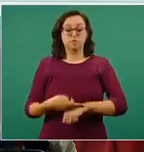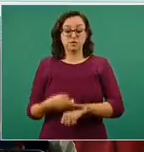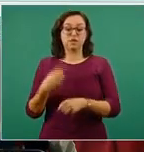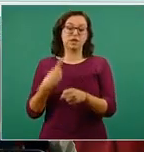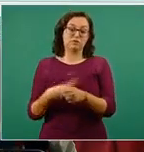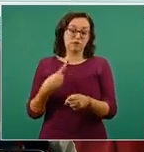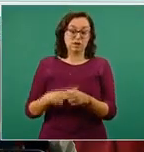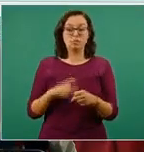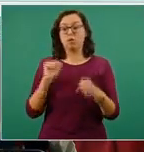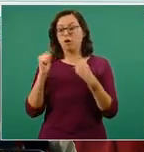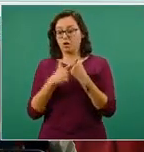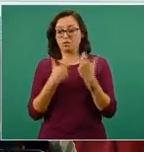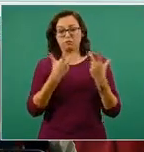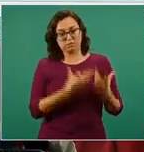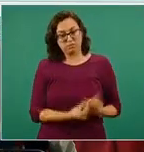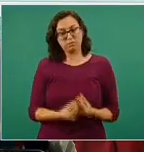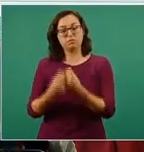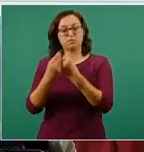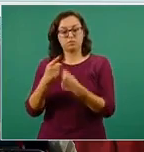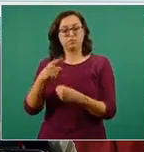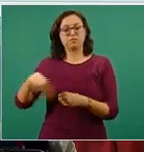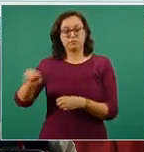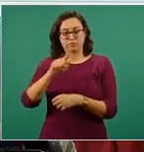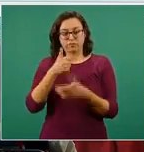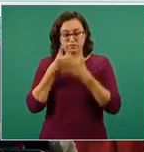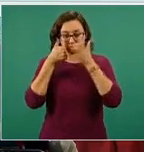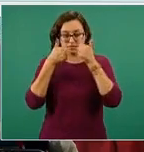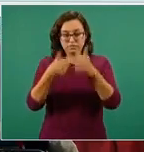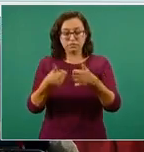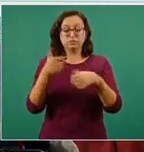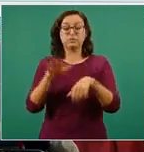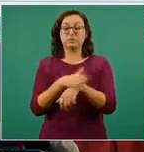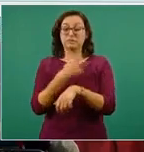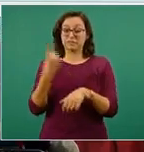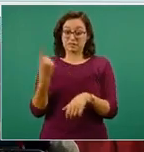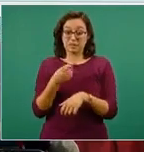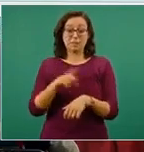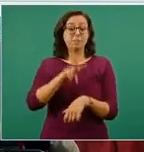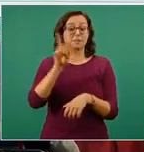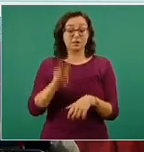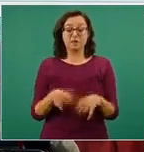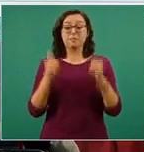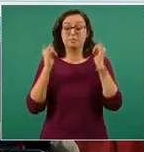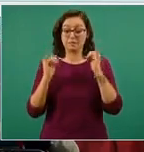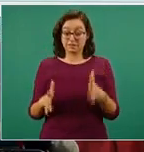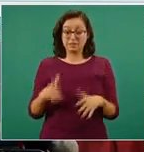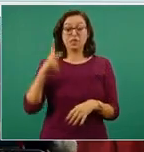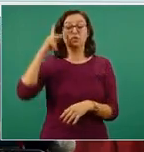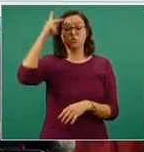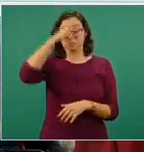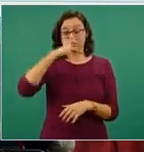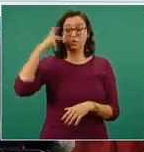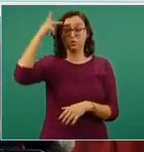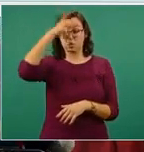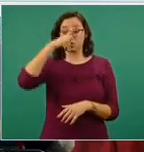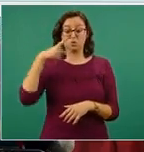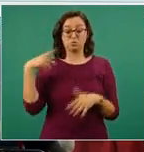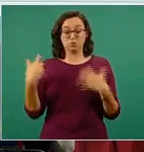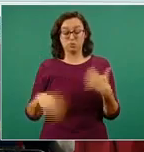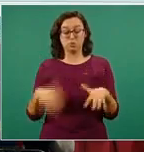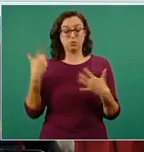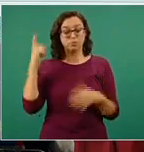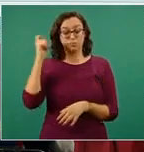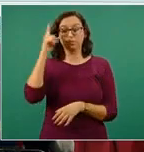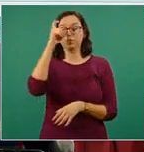ver con la enfermedad en todo momento, ya que la carga que tiene esta enfermedad de manera psicológica es muy